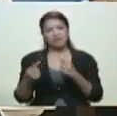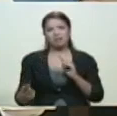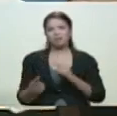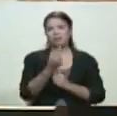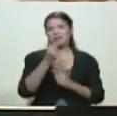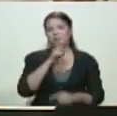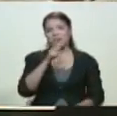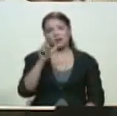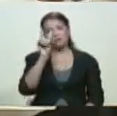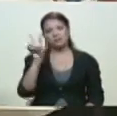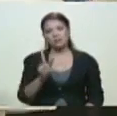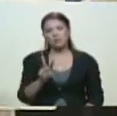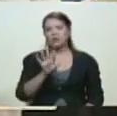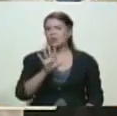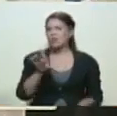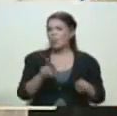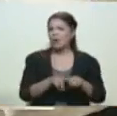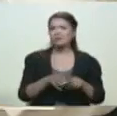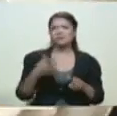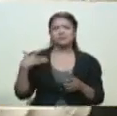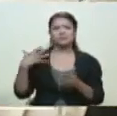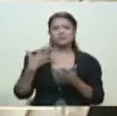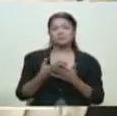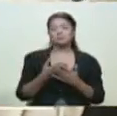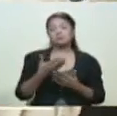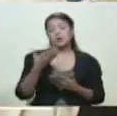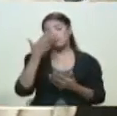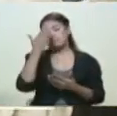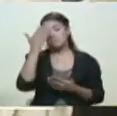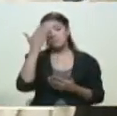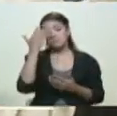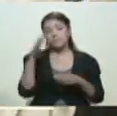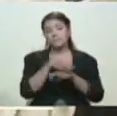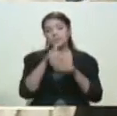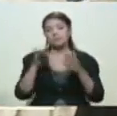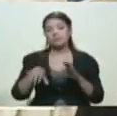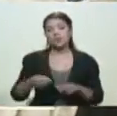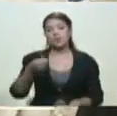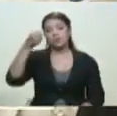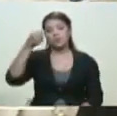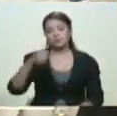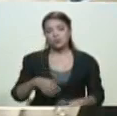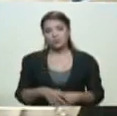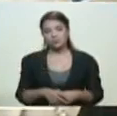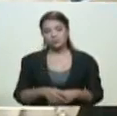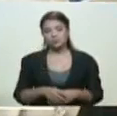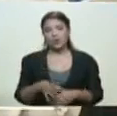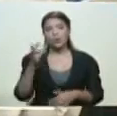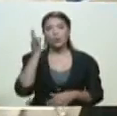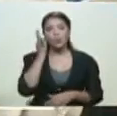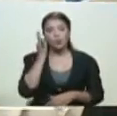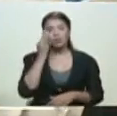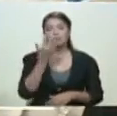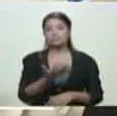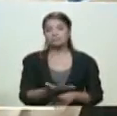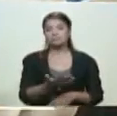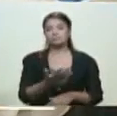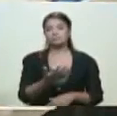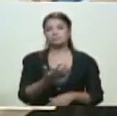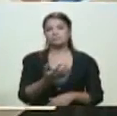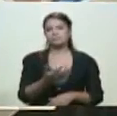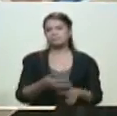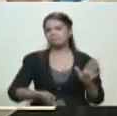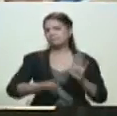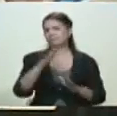Venezuela, como lo estuvo haciendo con la impunidad desde el Ministerio Público. Esa señora está bien